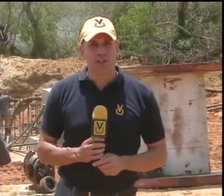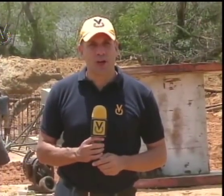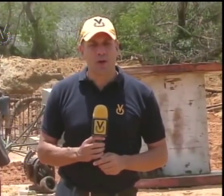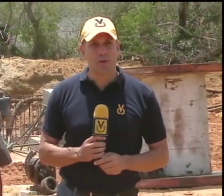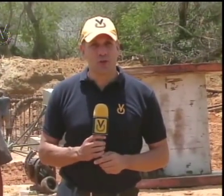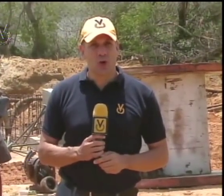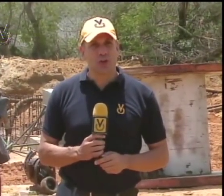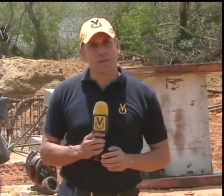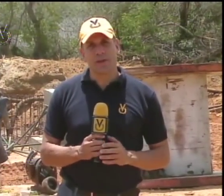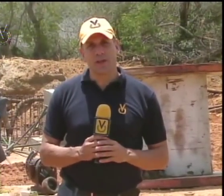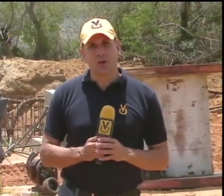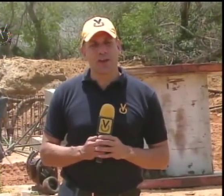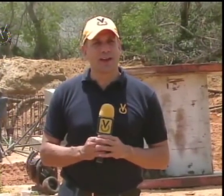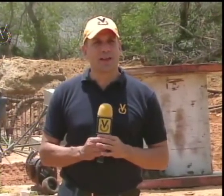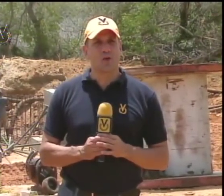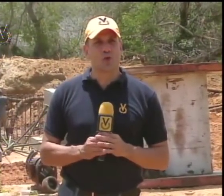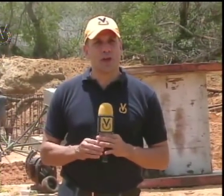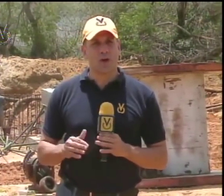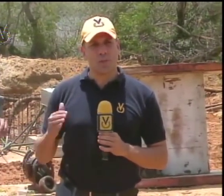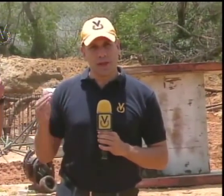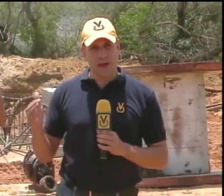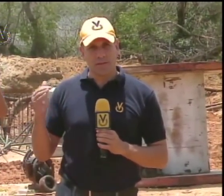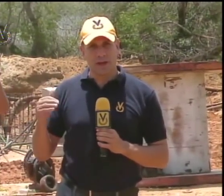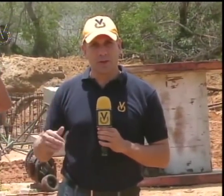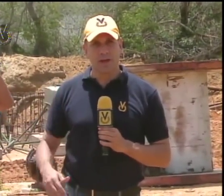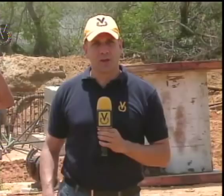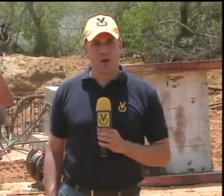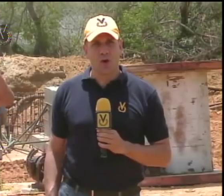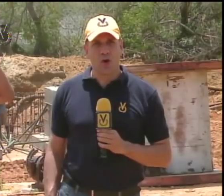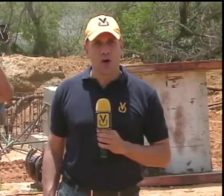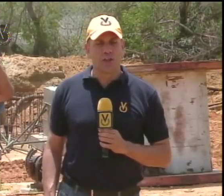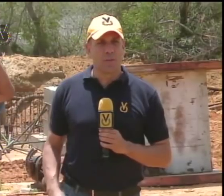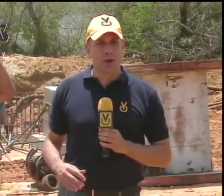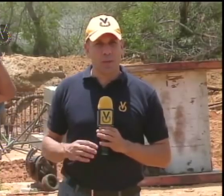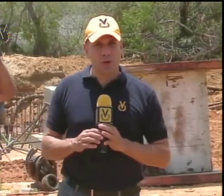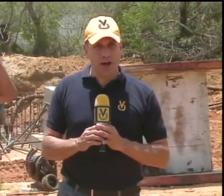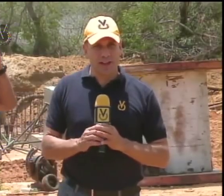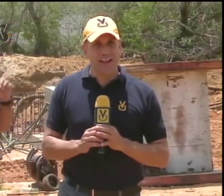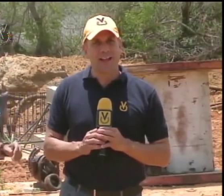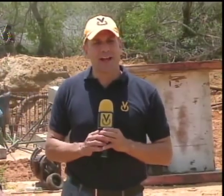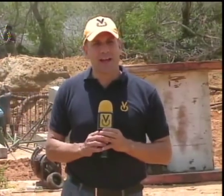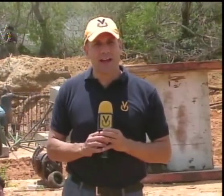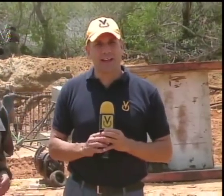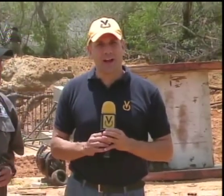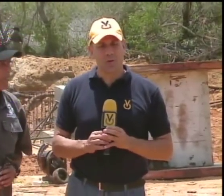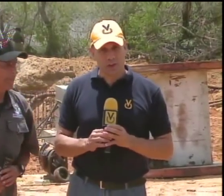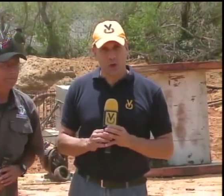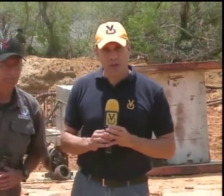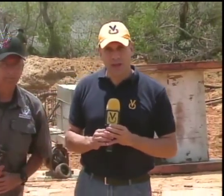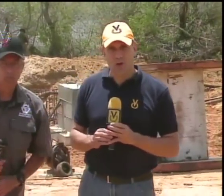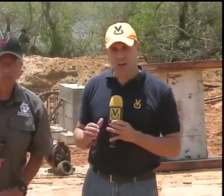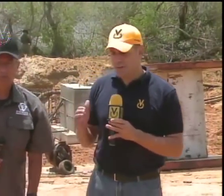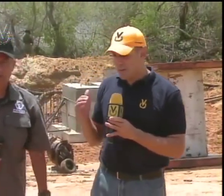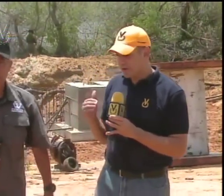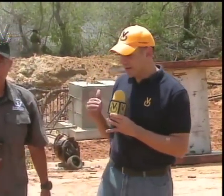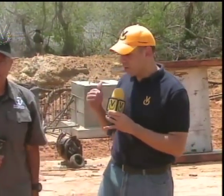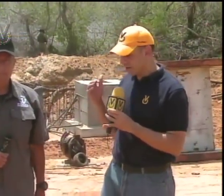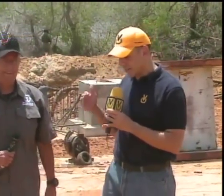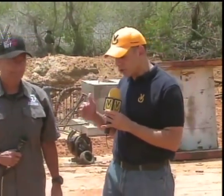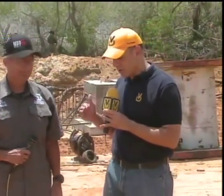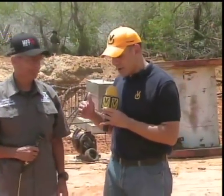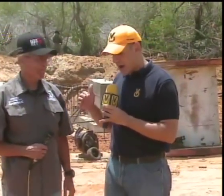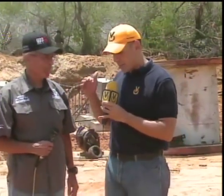de su noticiero Venevisión, hoy transmitiendo desde el estado Zulia en compañía del ministro del Poder Popular de Energía Eléctrica, Luis Moto Domínguez, con quien vamos a